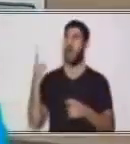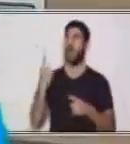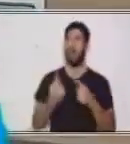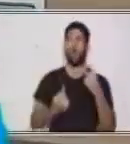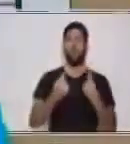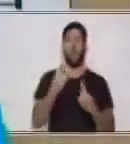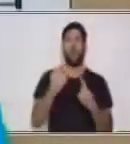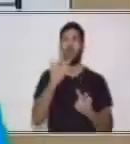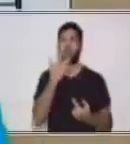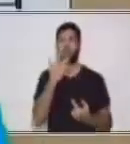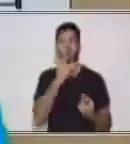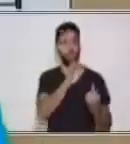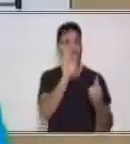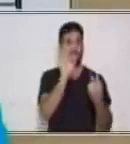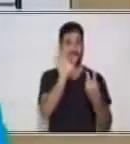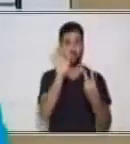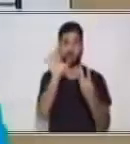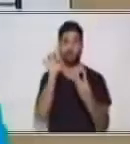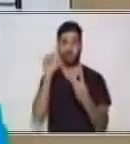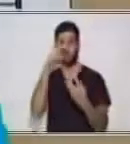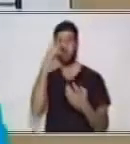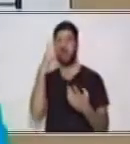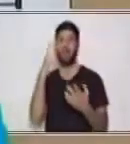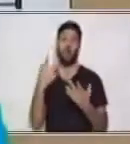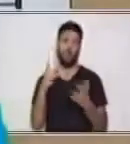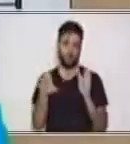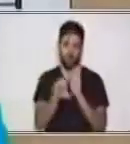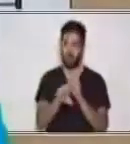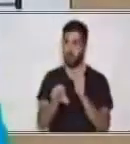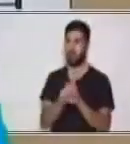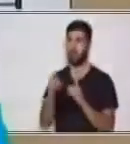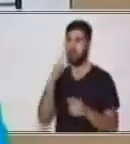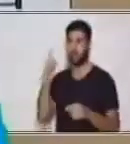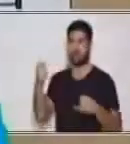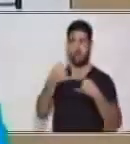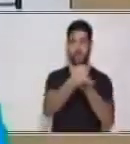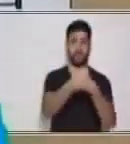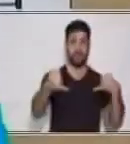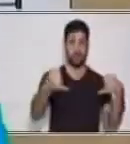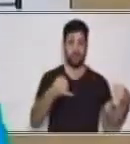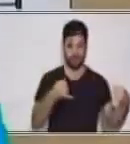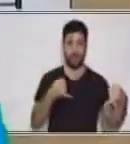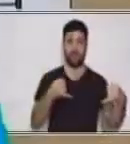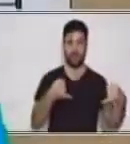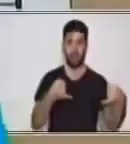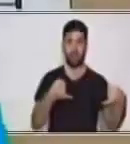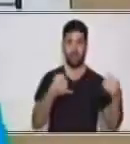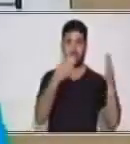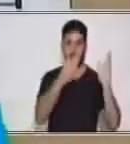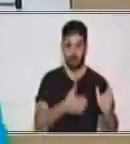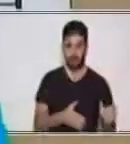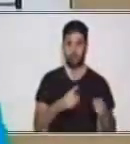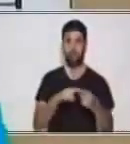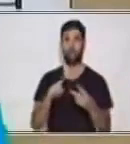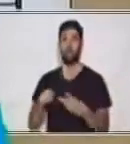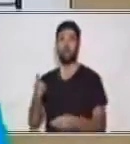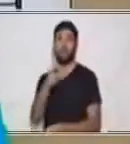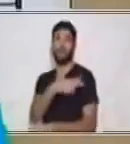alguna profesión en específico. Entonces tenemos ingeniero, tenemos